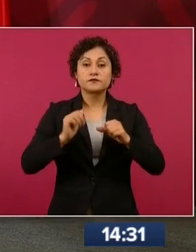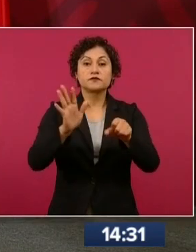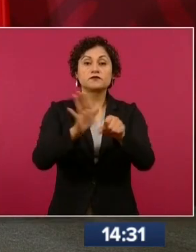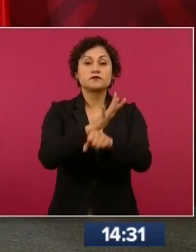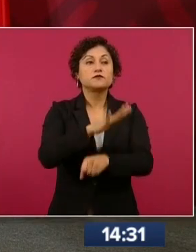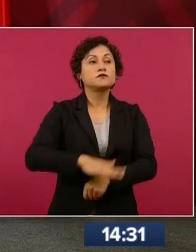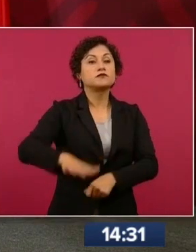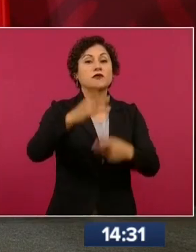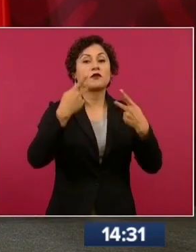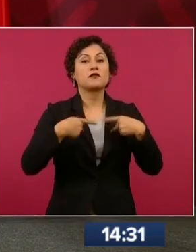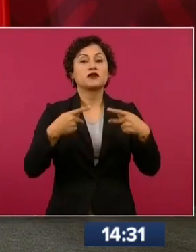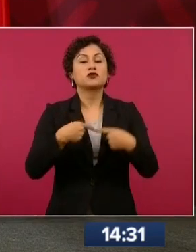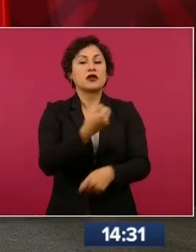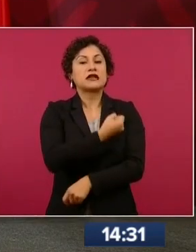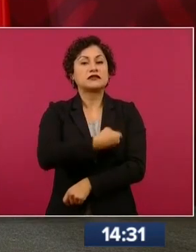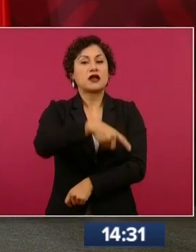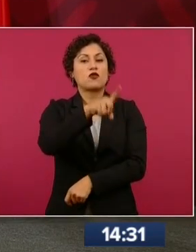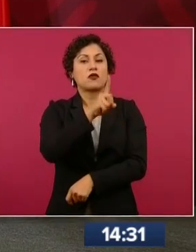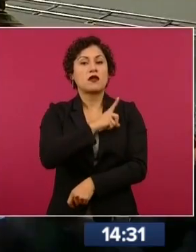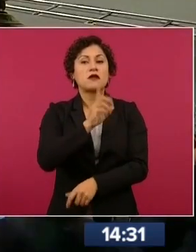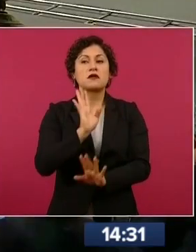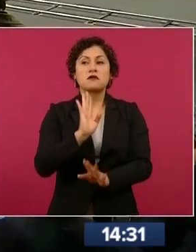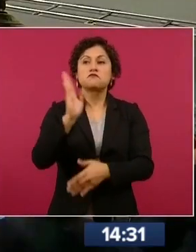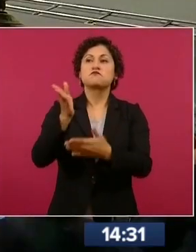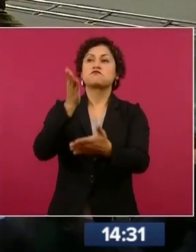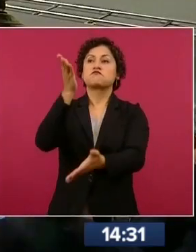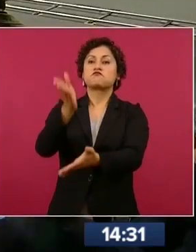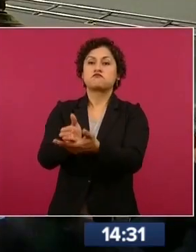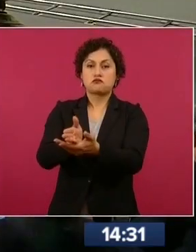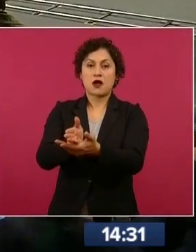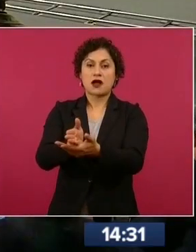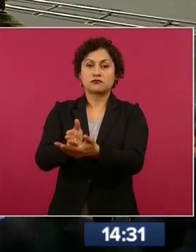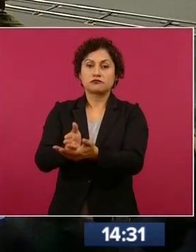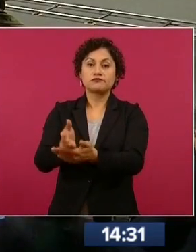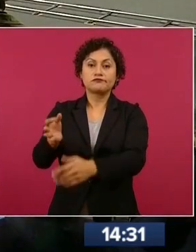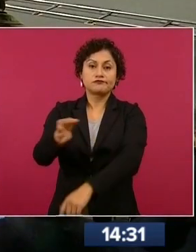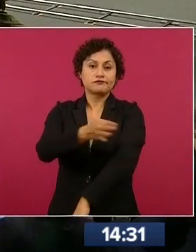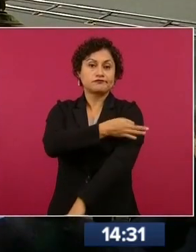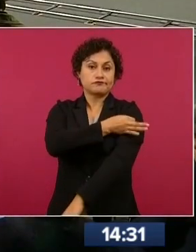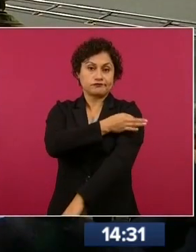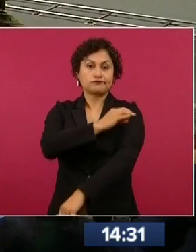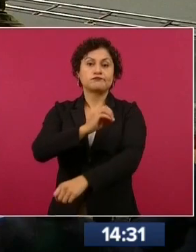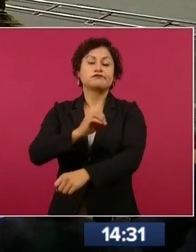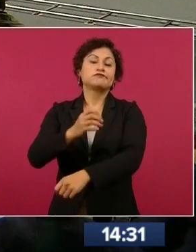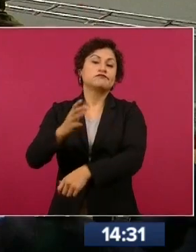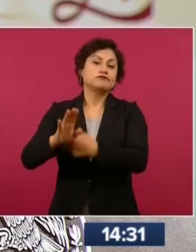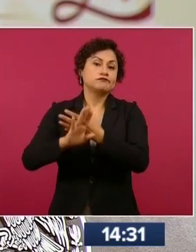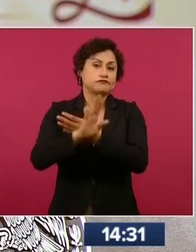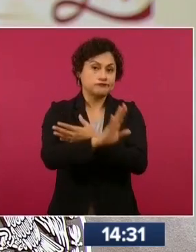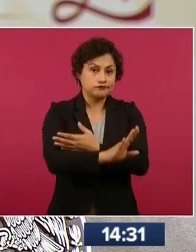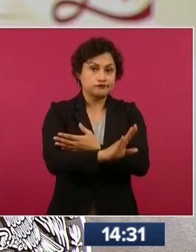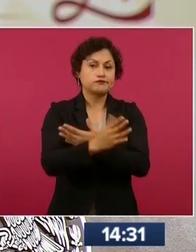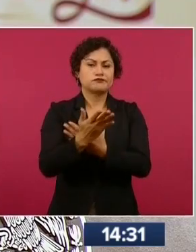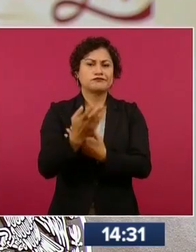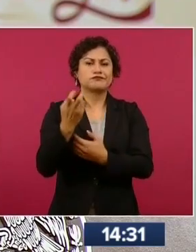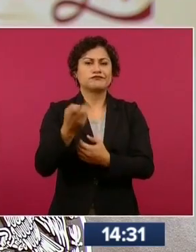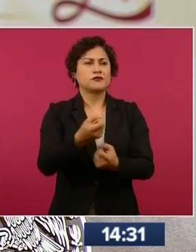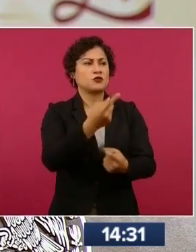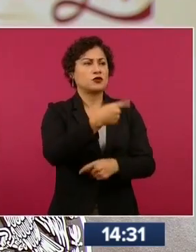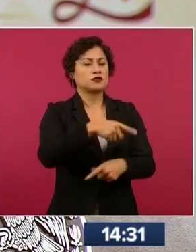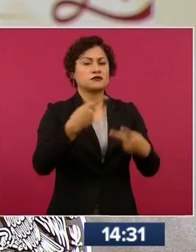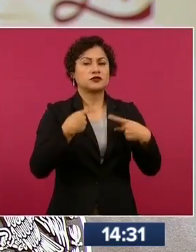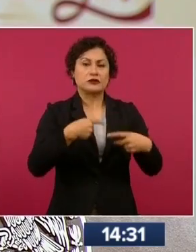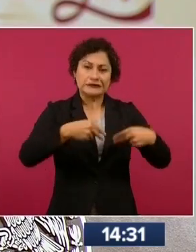acuden a los puestos de vacunación contra influenza y esto les quita la oportunidad a las personas que realmente se